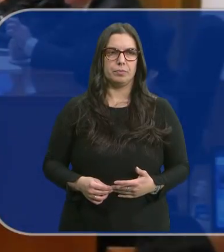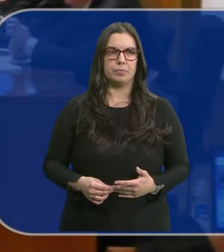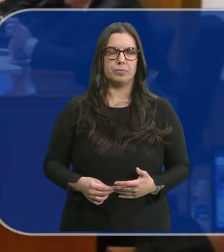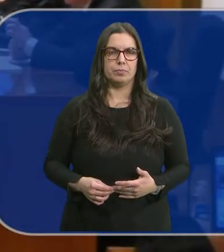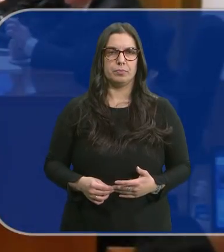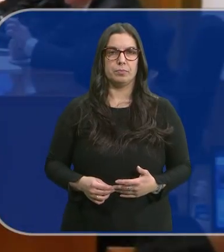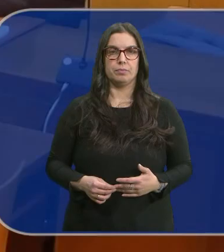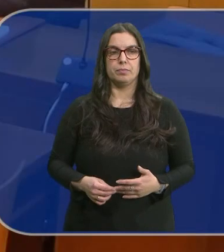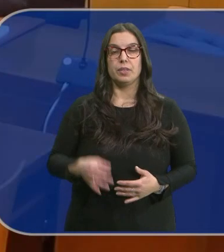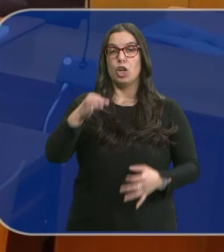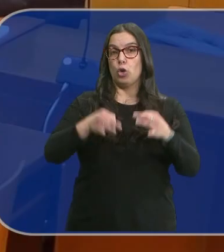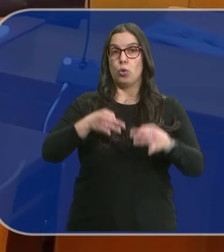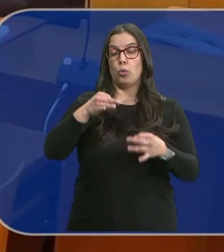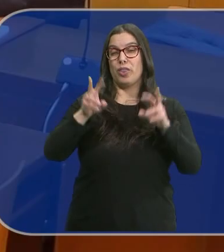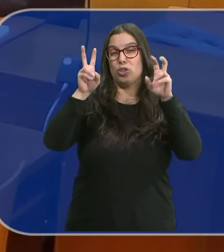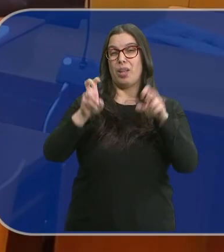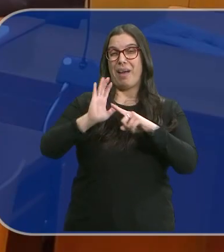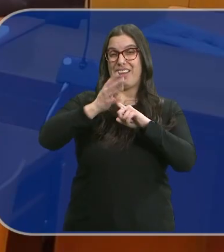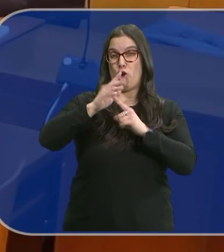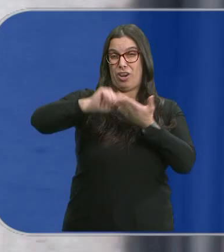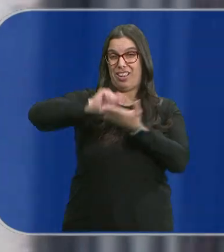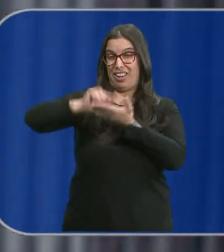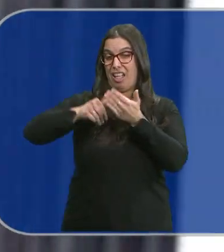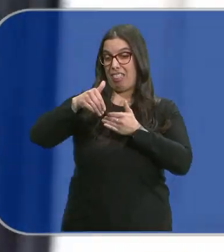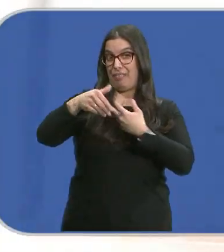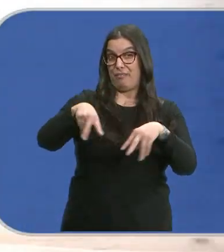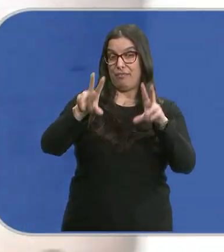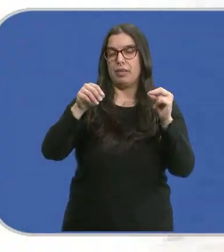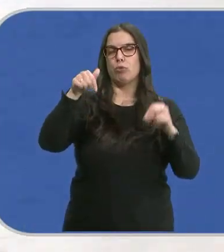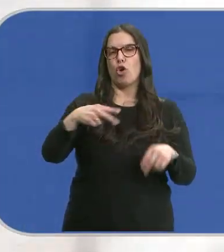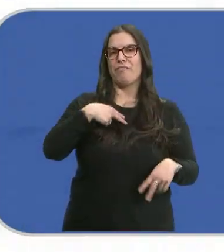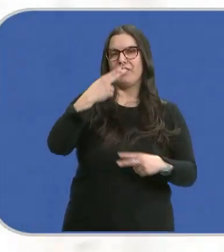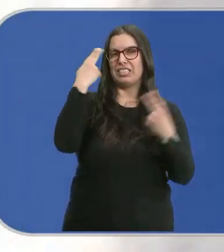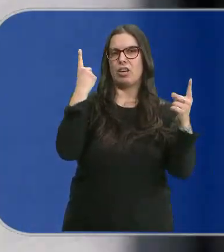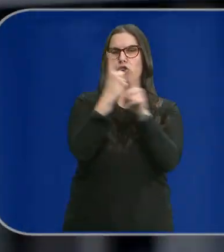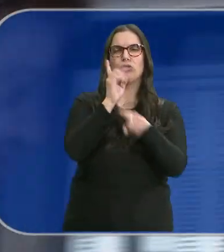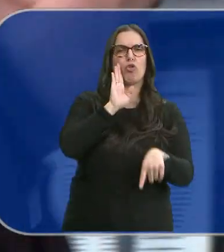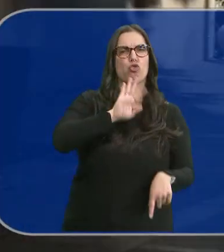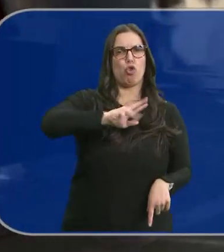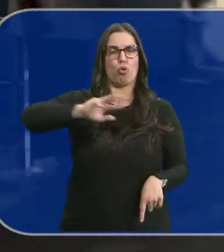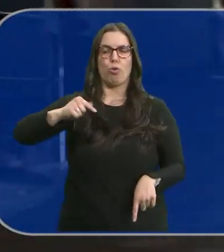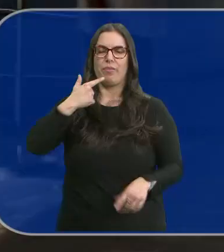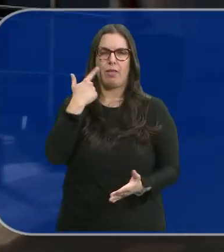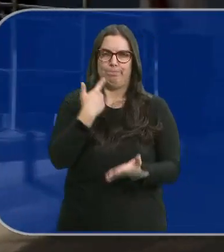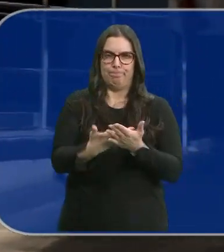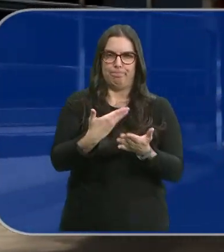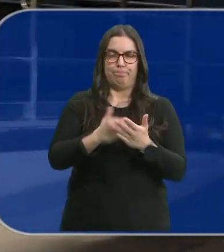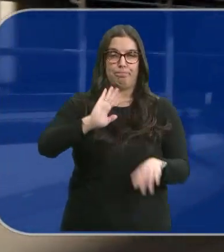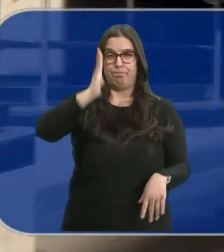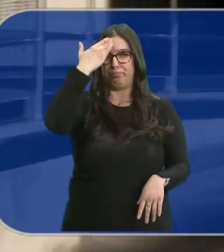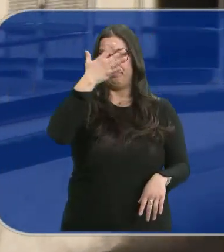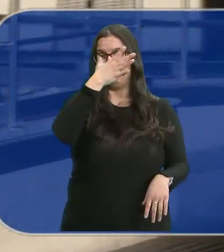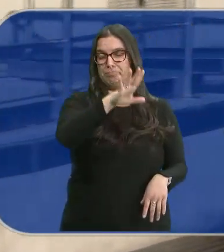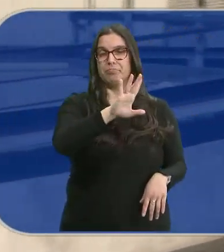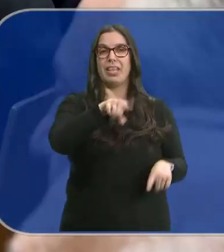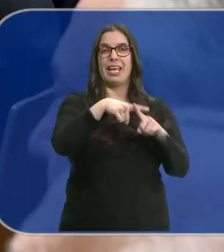Y en la recta final del juicio de la llamada trama eólica, hoy el fiscal anticorrupción ha considerado probado que el principal acusado, el